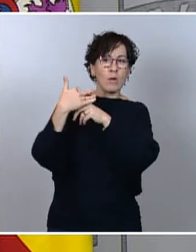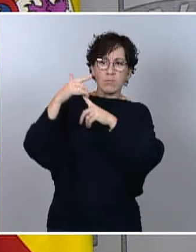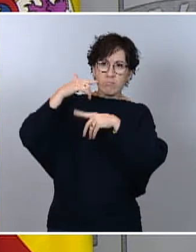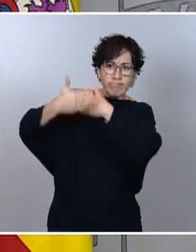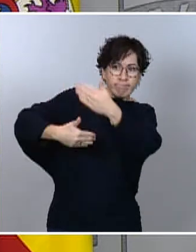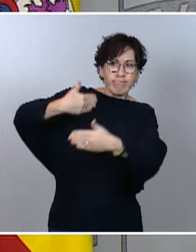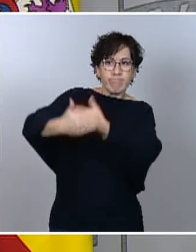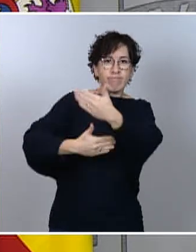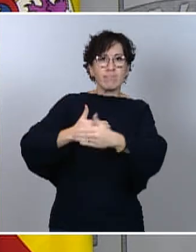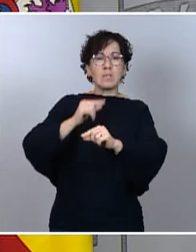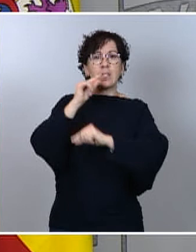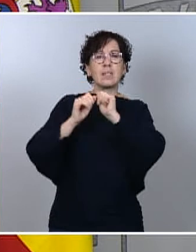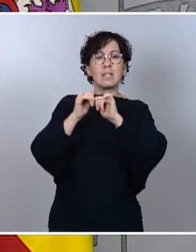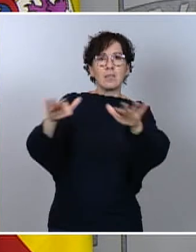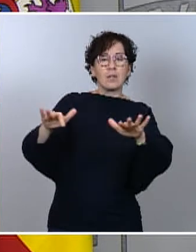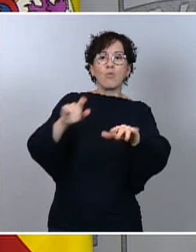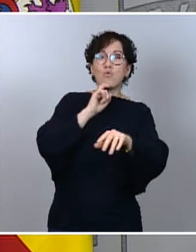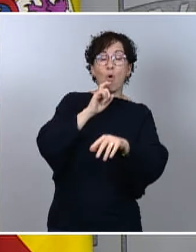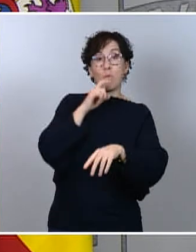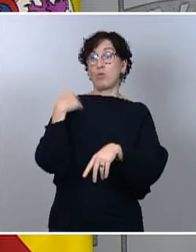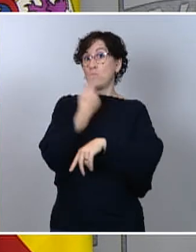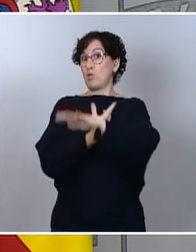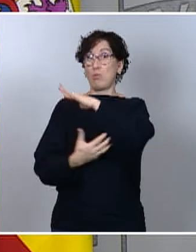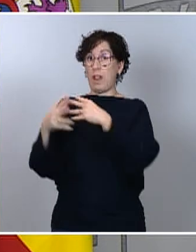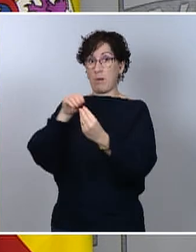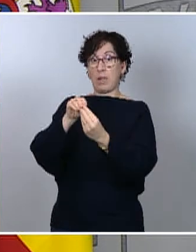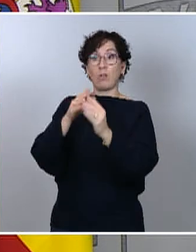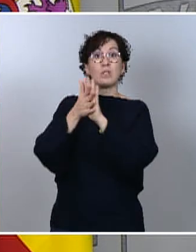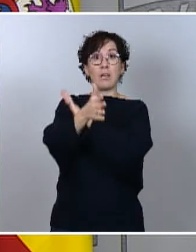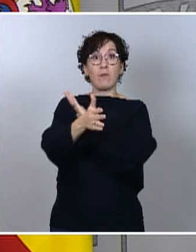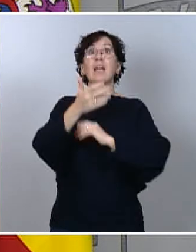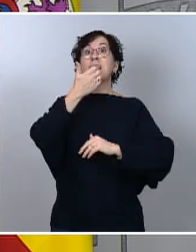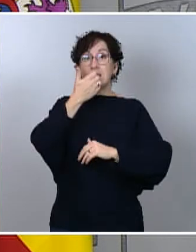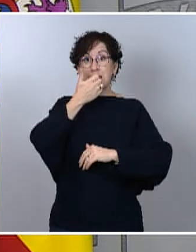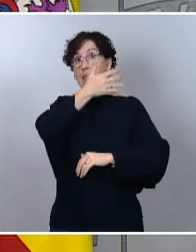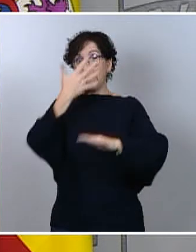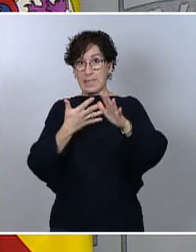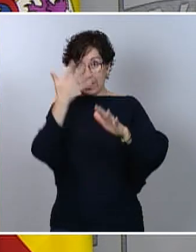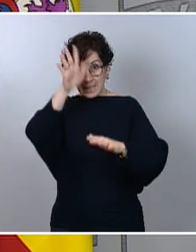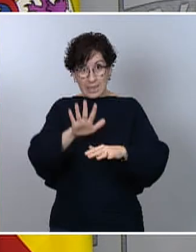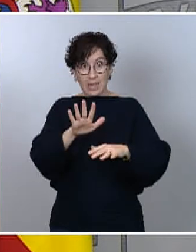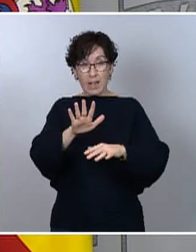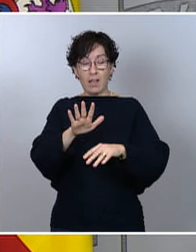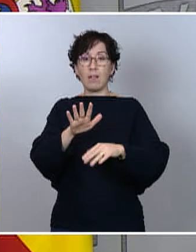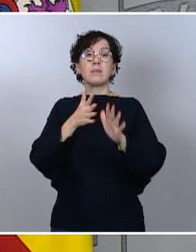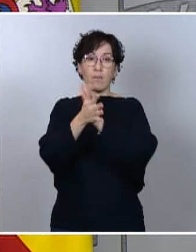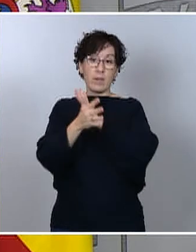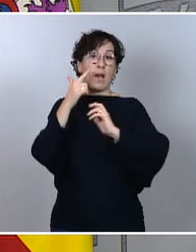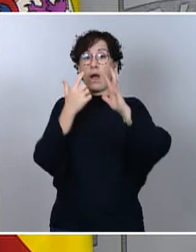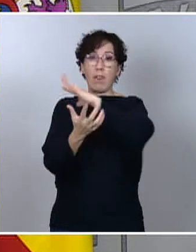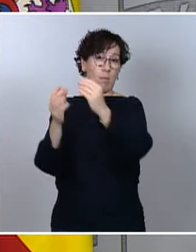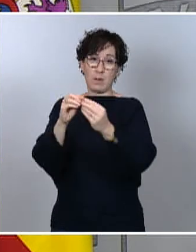onda epidémica, y así creo que deberá ser en la quinta ronda. Considerar en el momento en el que